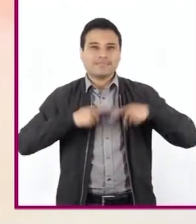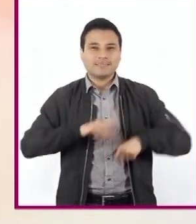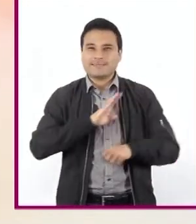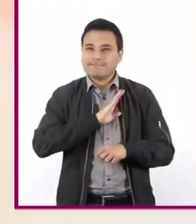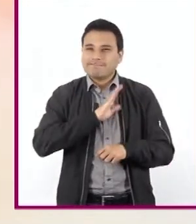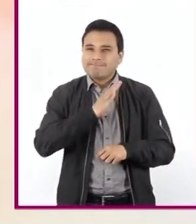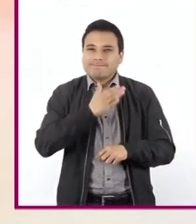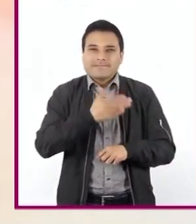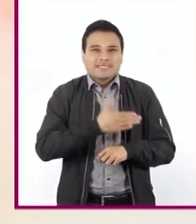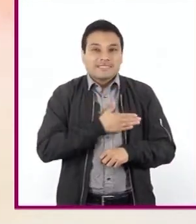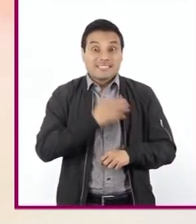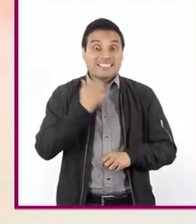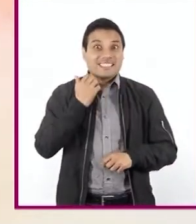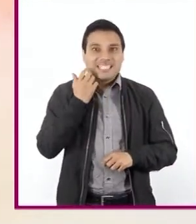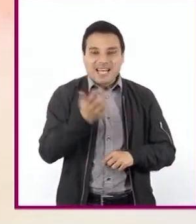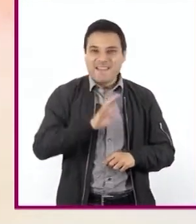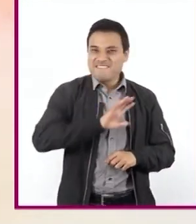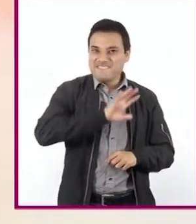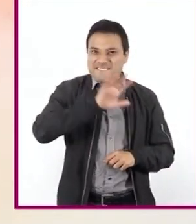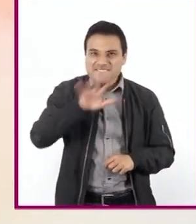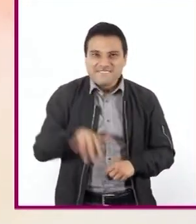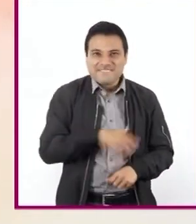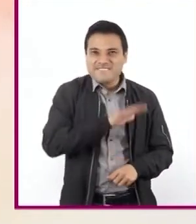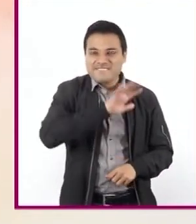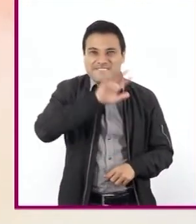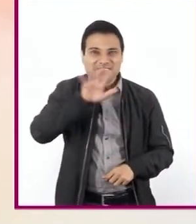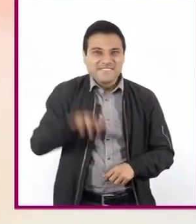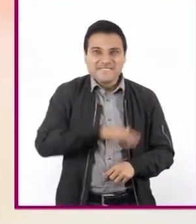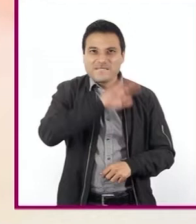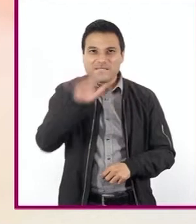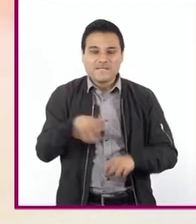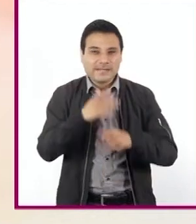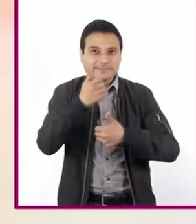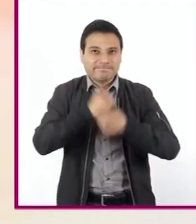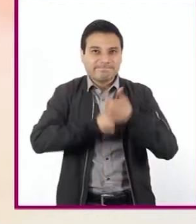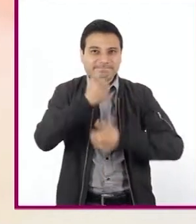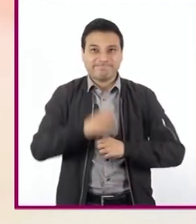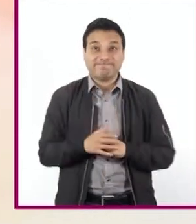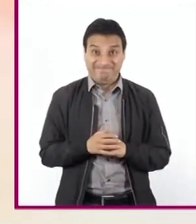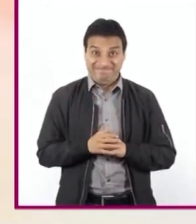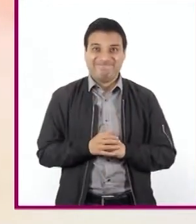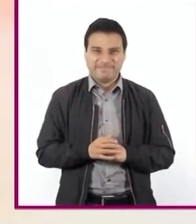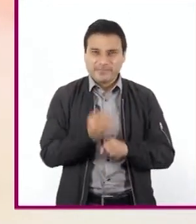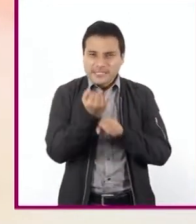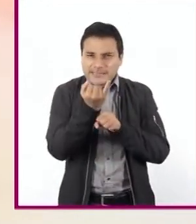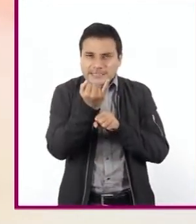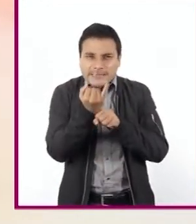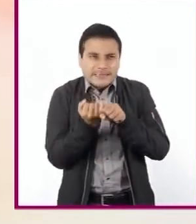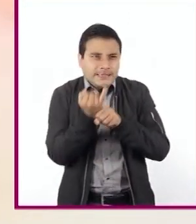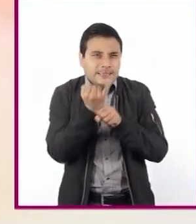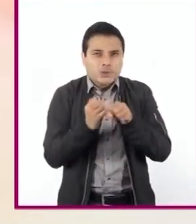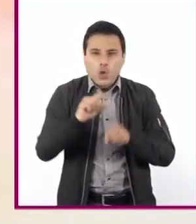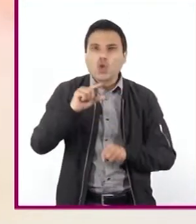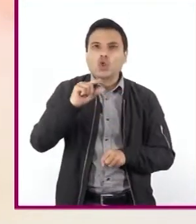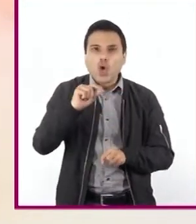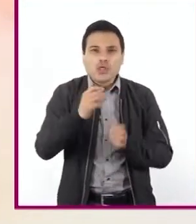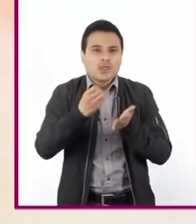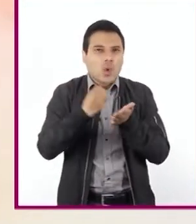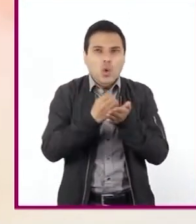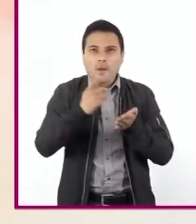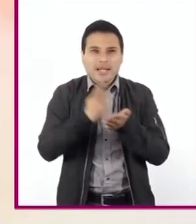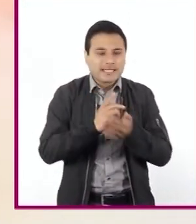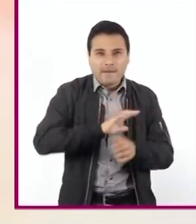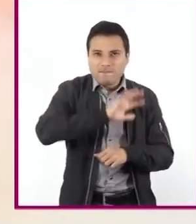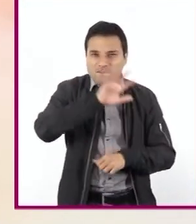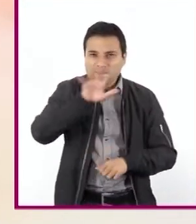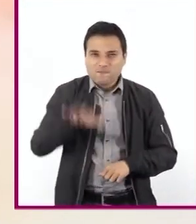años de su dominación en la Nueva España. A eso tendían todas sus investigaciones. Por otro lado,